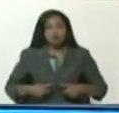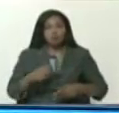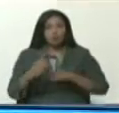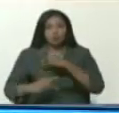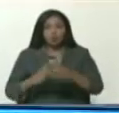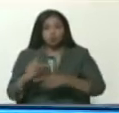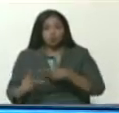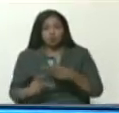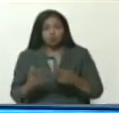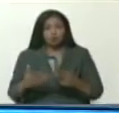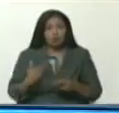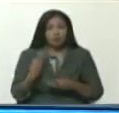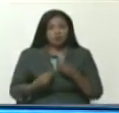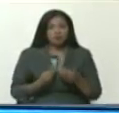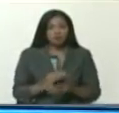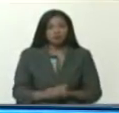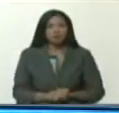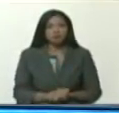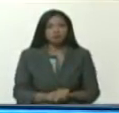productivos